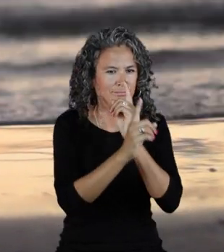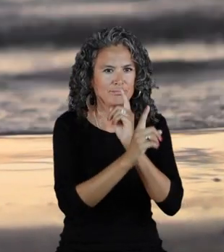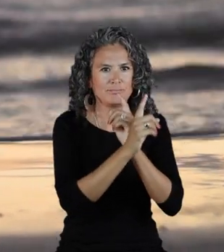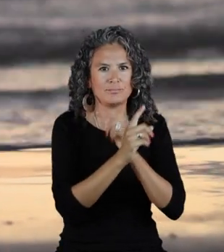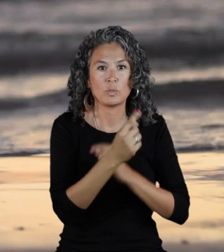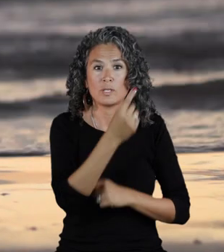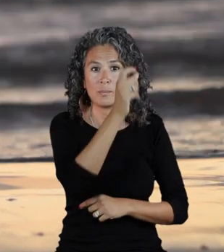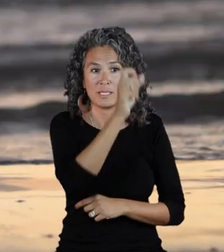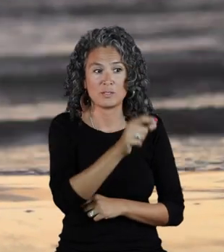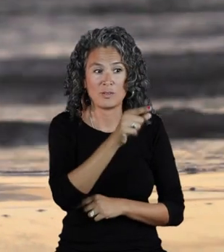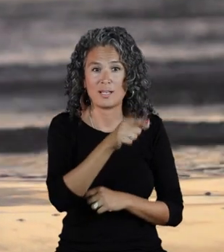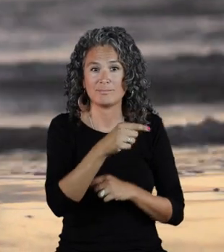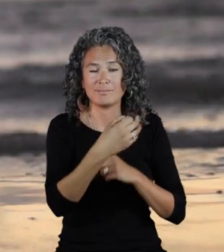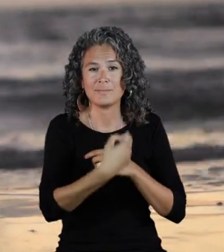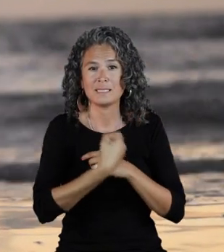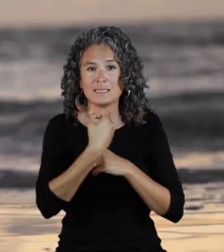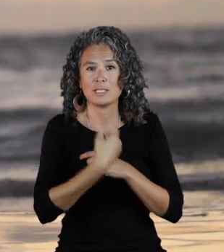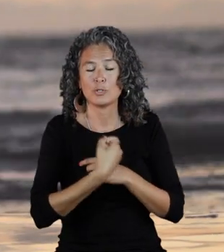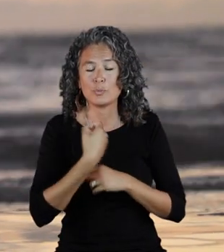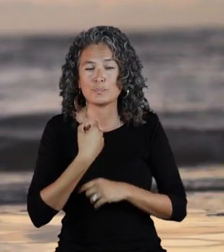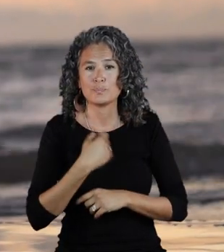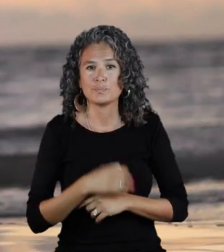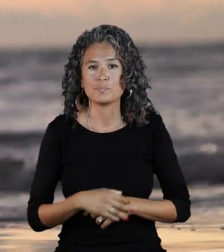Y hubo una persona que me enseñó